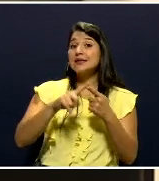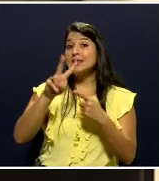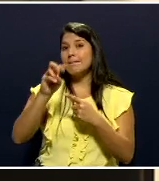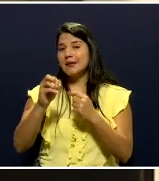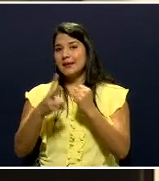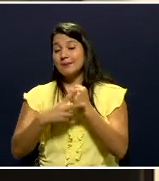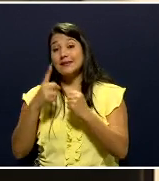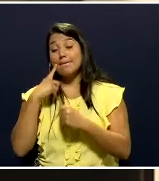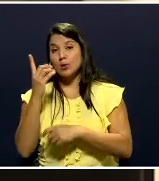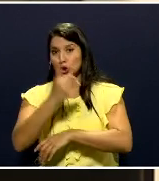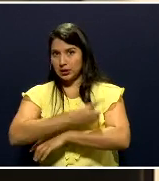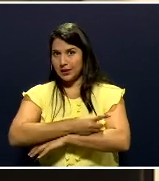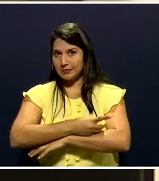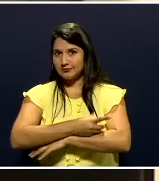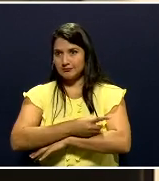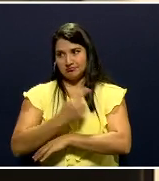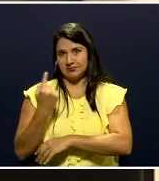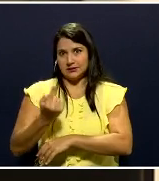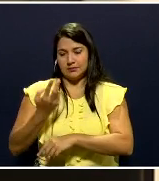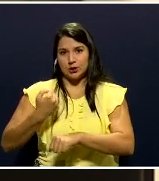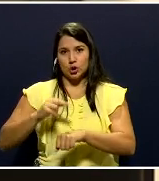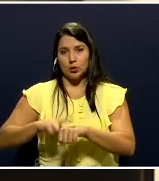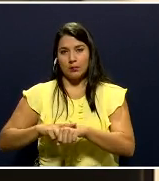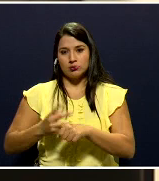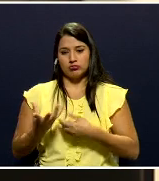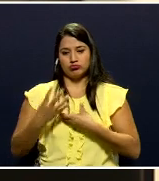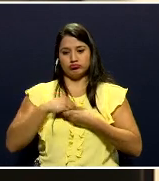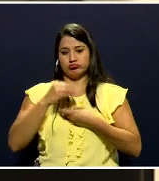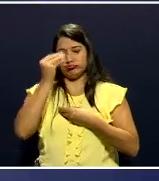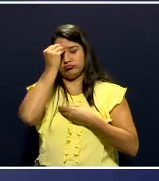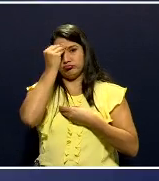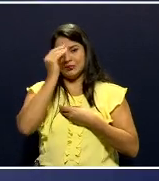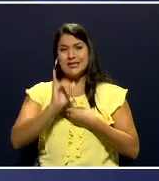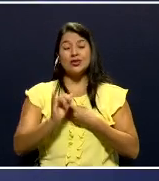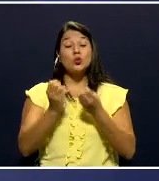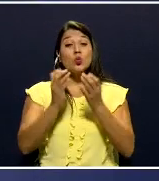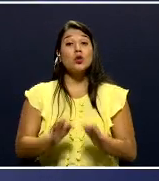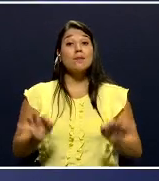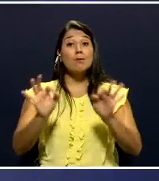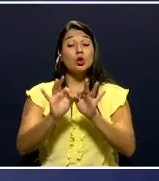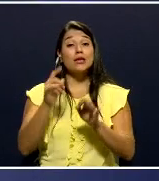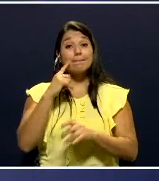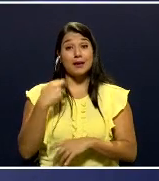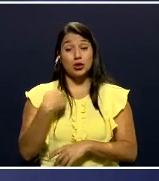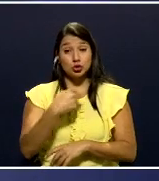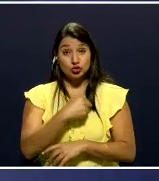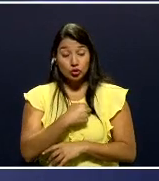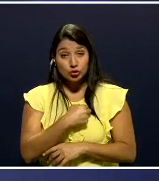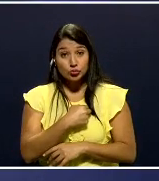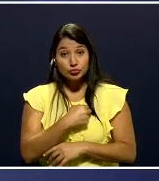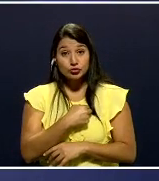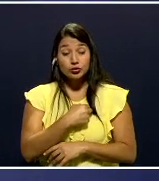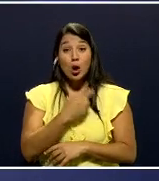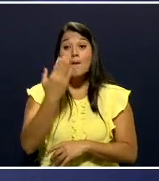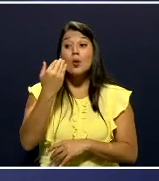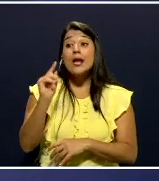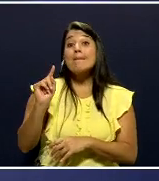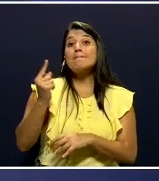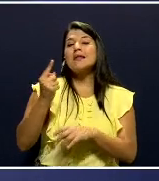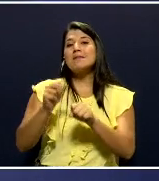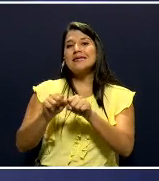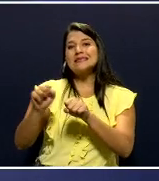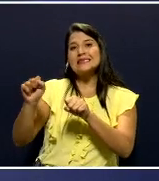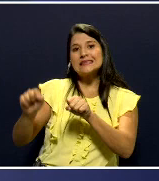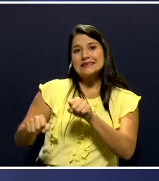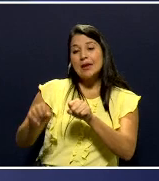día. Y eso es un aspecto para nosotros sumamente importante porque el primer sistema o